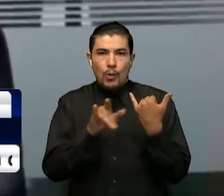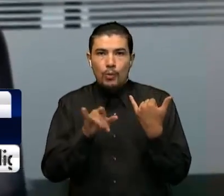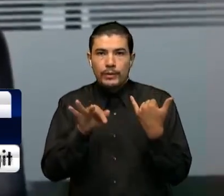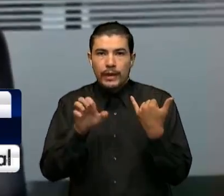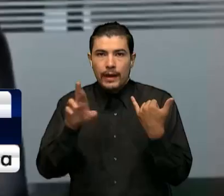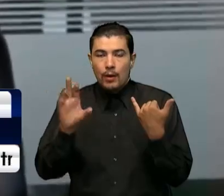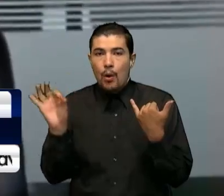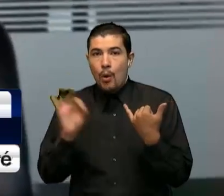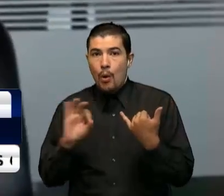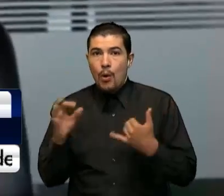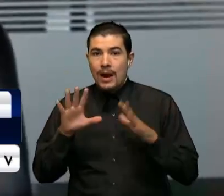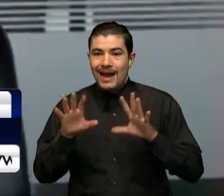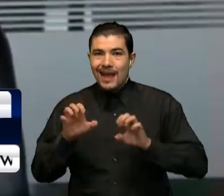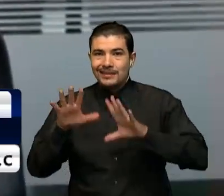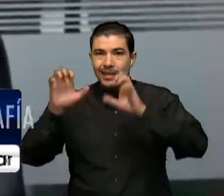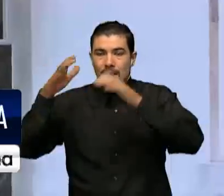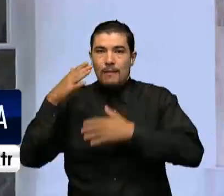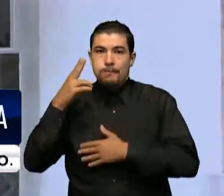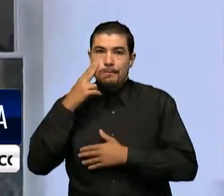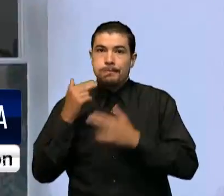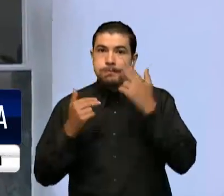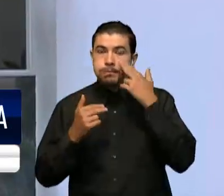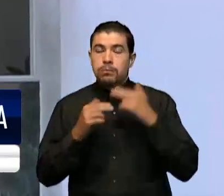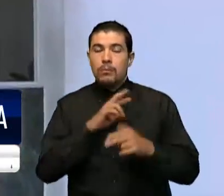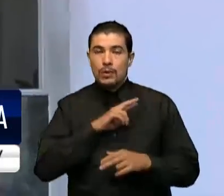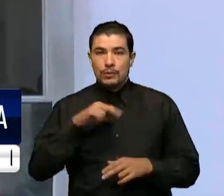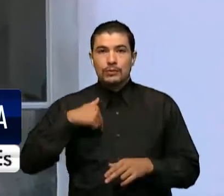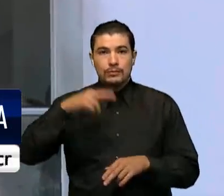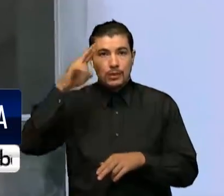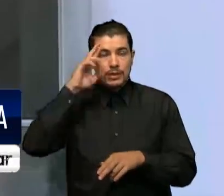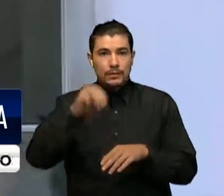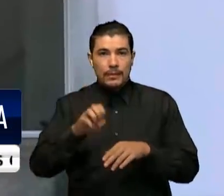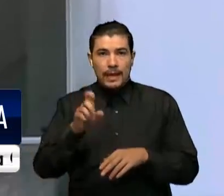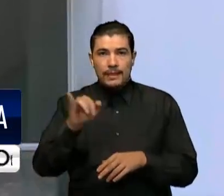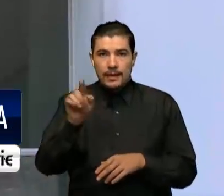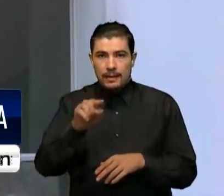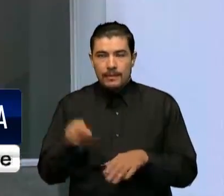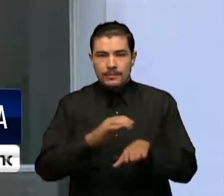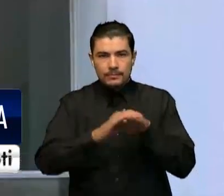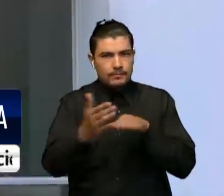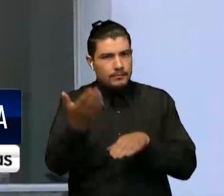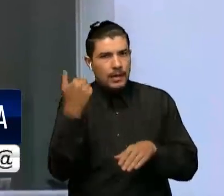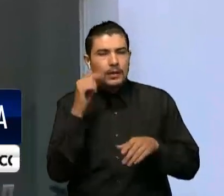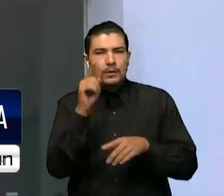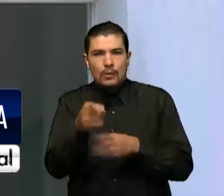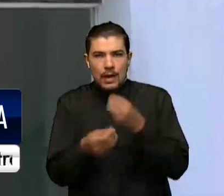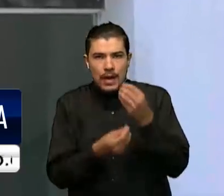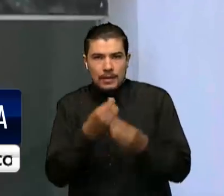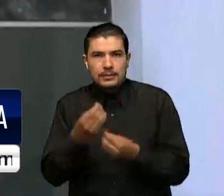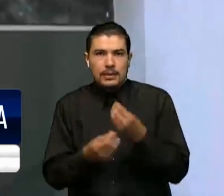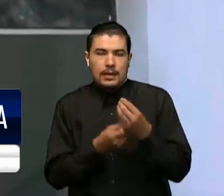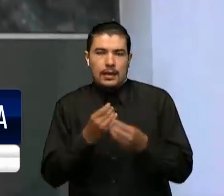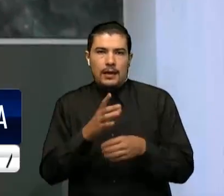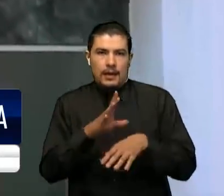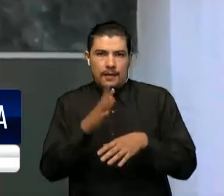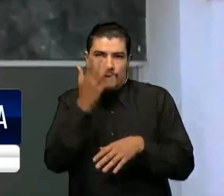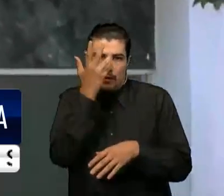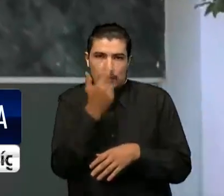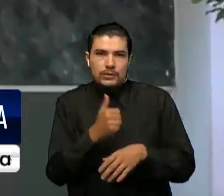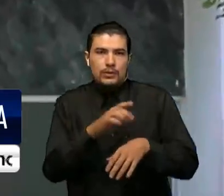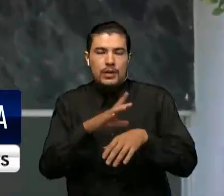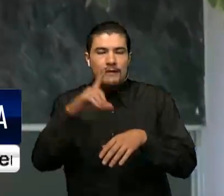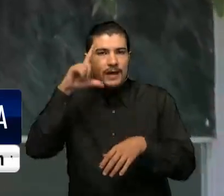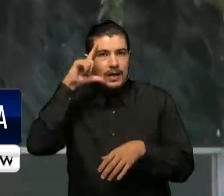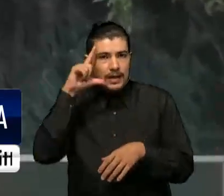di más hoy nos está invitando a todos ustedes a todas nuestras afiliadas a que se tomen la citología y se tomen la mamografía porque